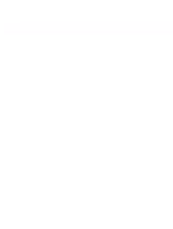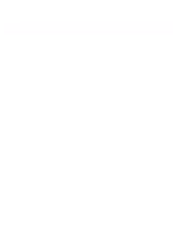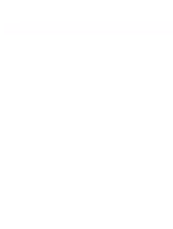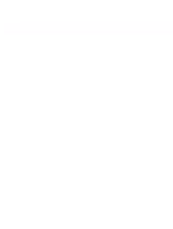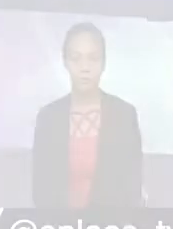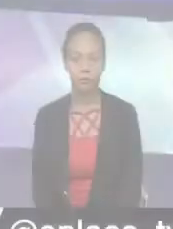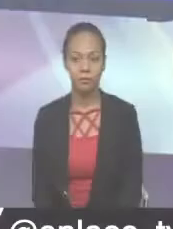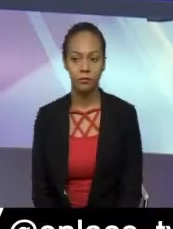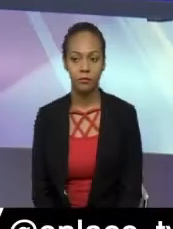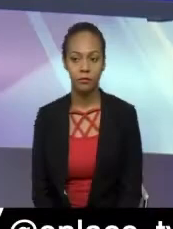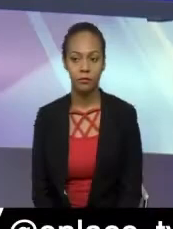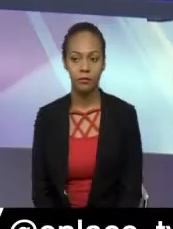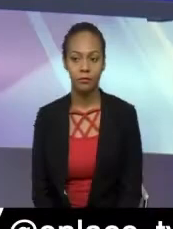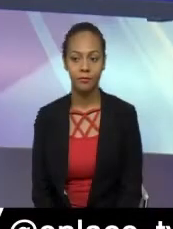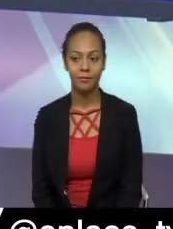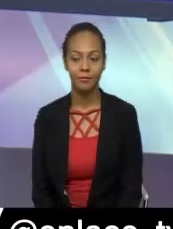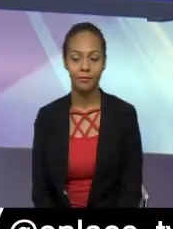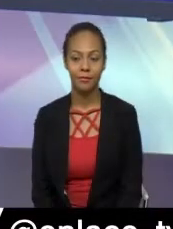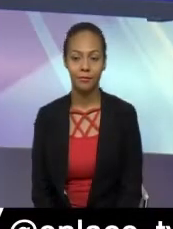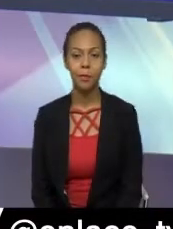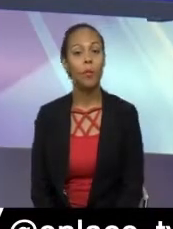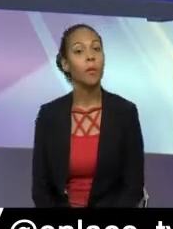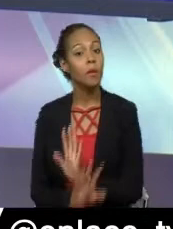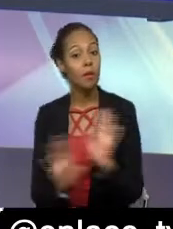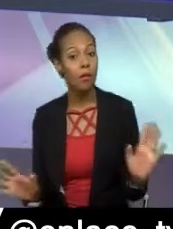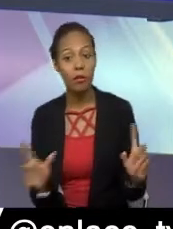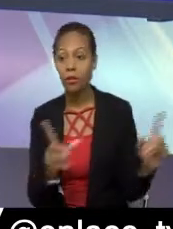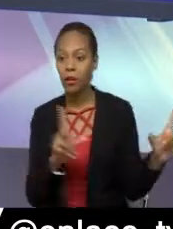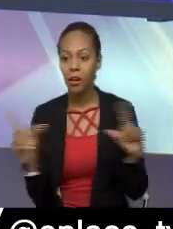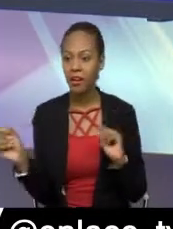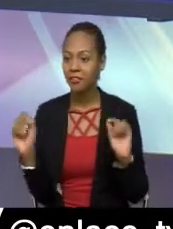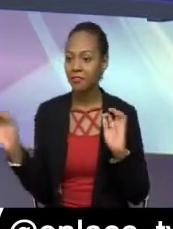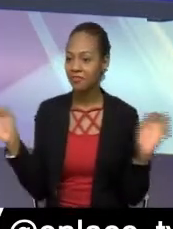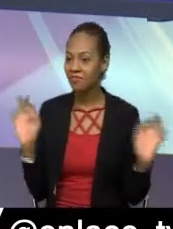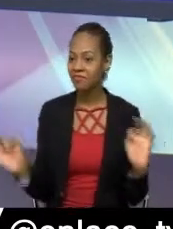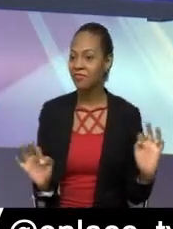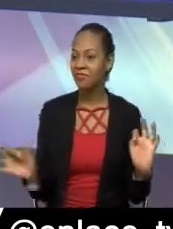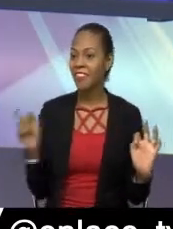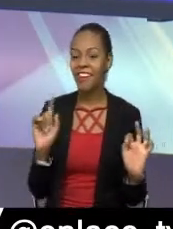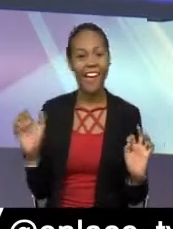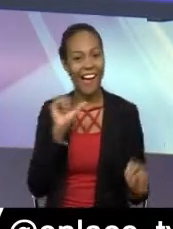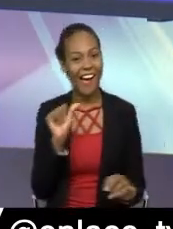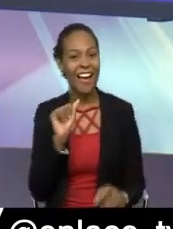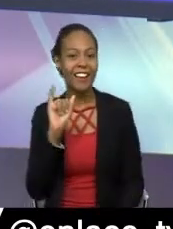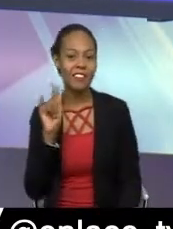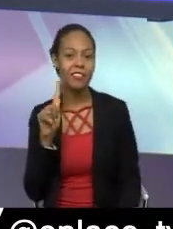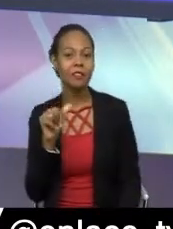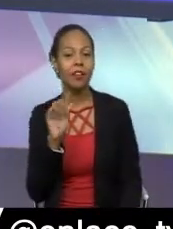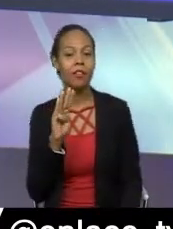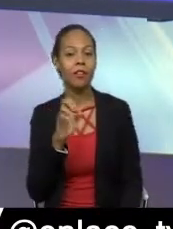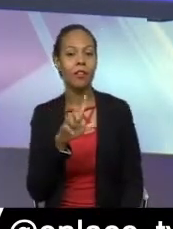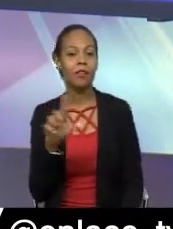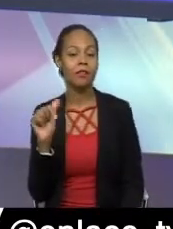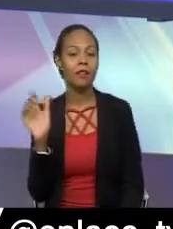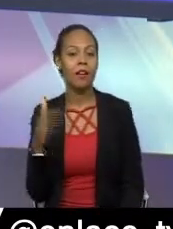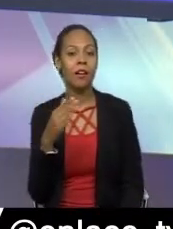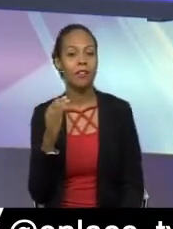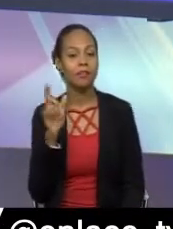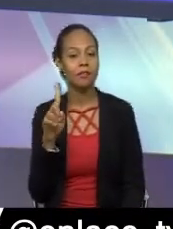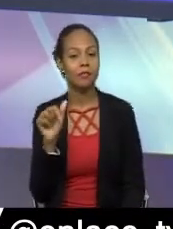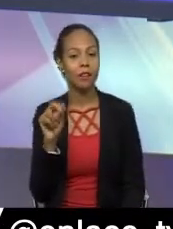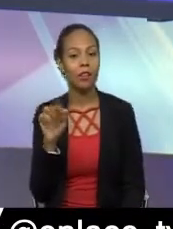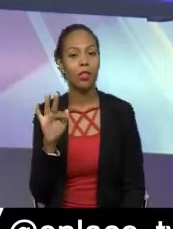601-0547. Ya todo está dispuesto para el stand-up de Isabela Santo Domingo titulado Los Caballeros las Prefieren